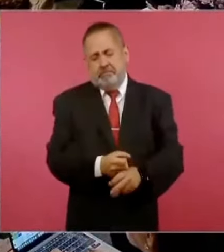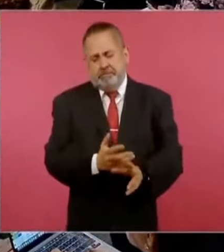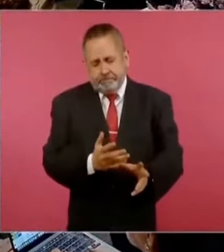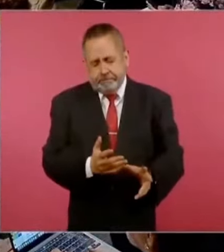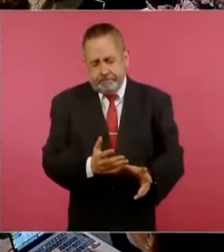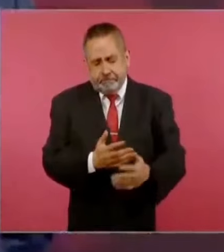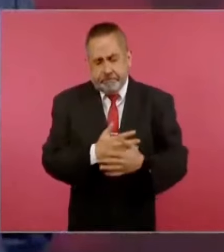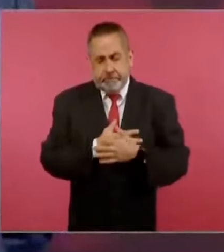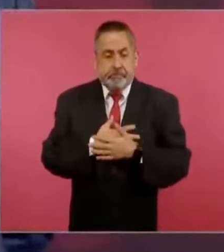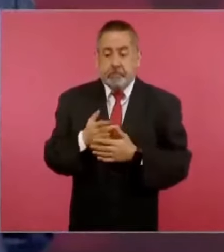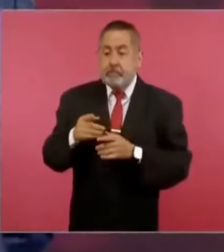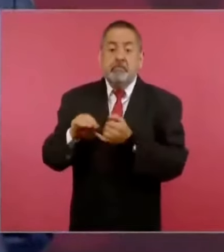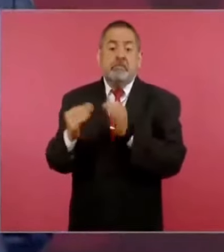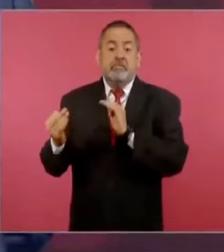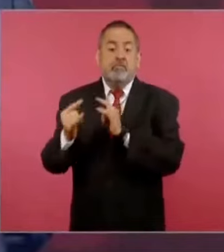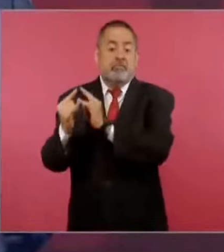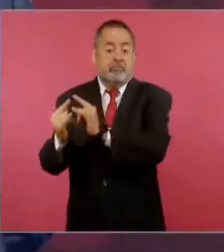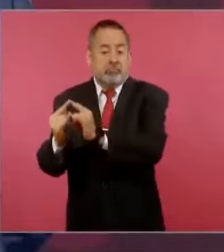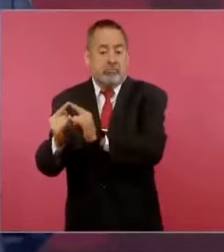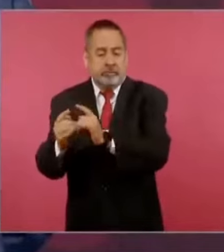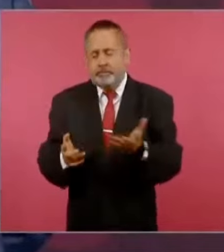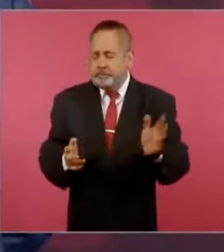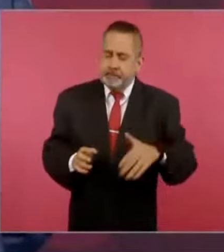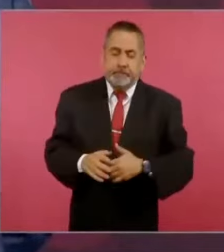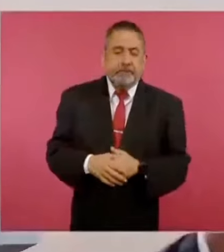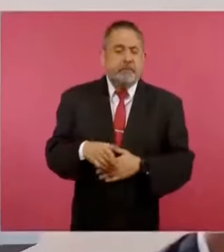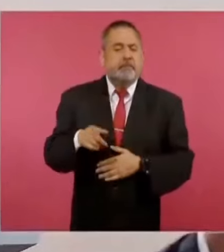Un tianguis, sí, nuestro reconocimiento, ¿no?